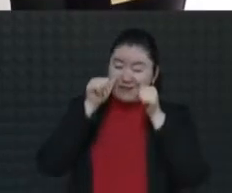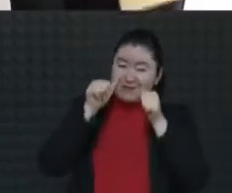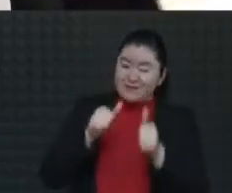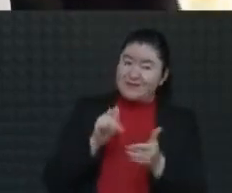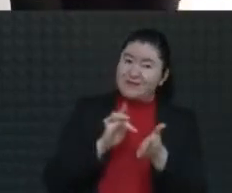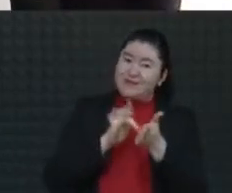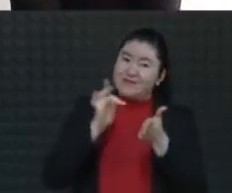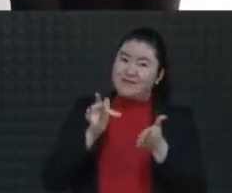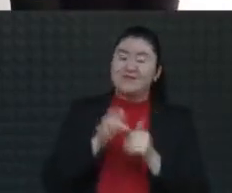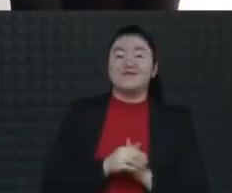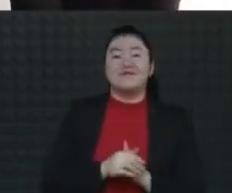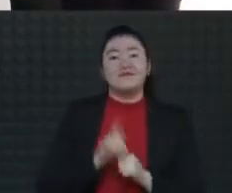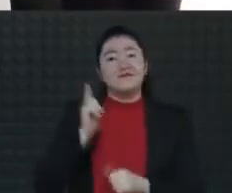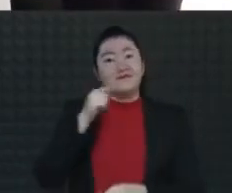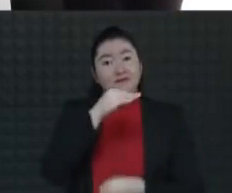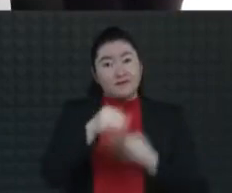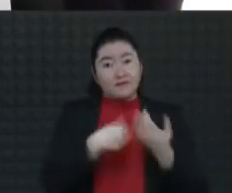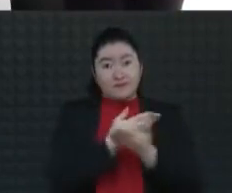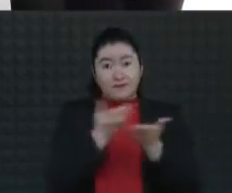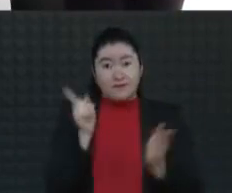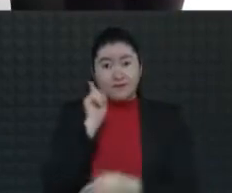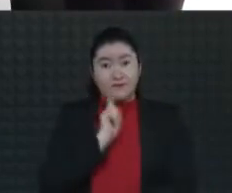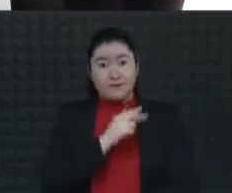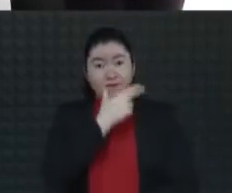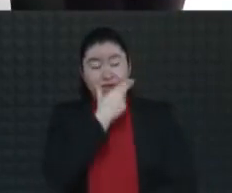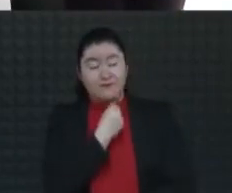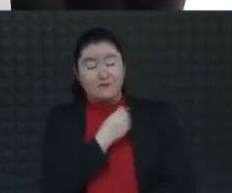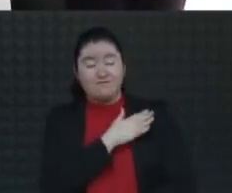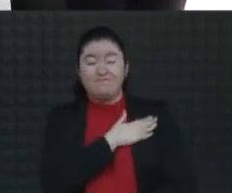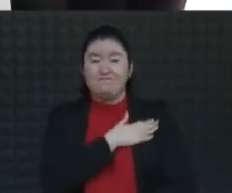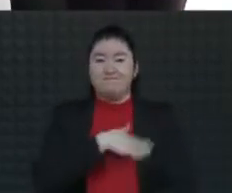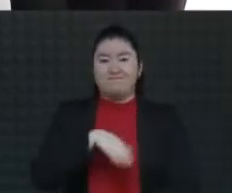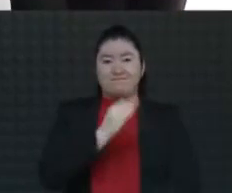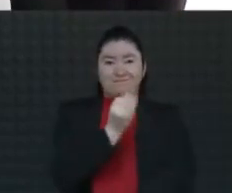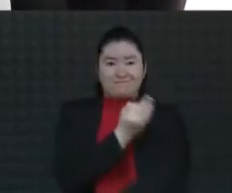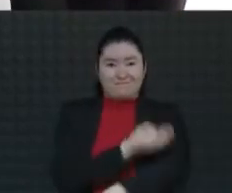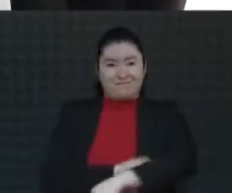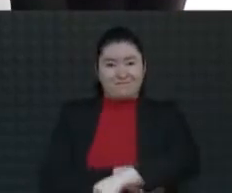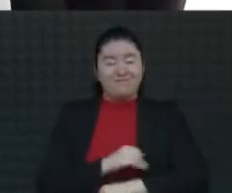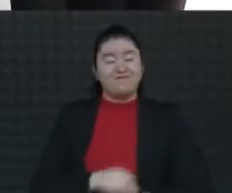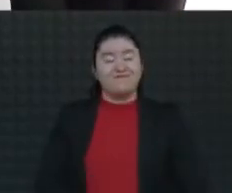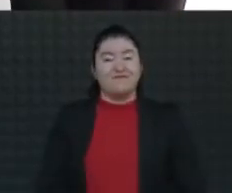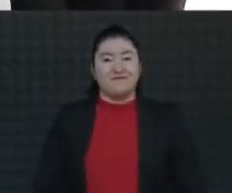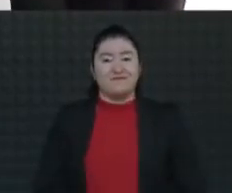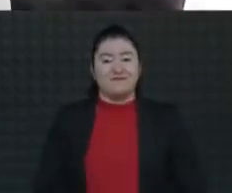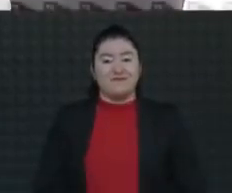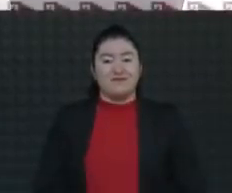asistencia, deseando que sigan teniendo todas y todos una excelente tarde.